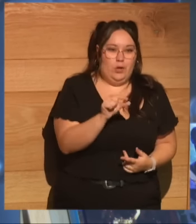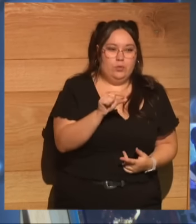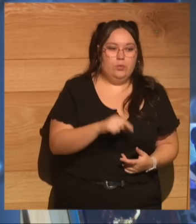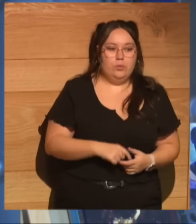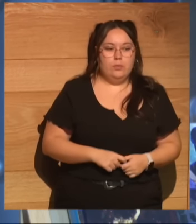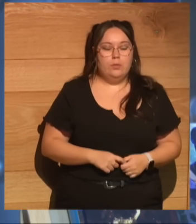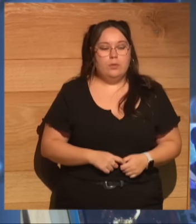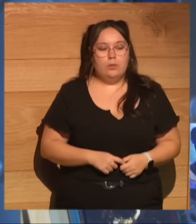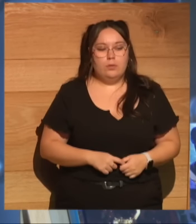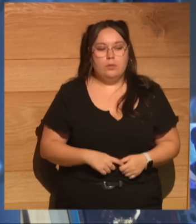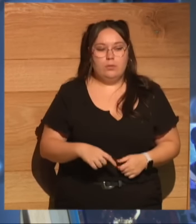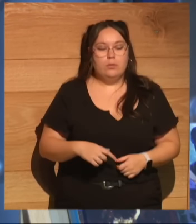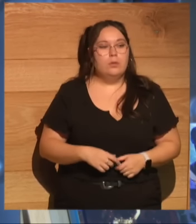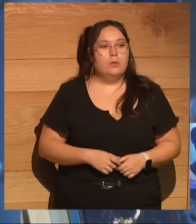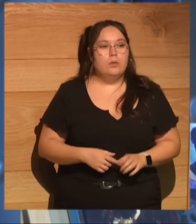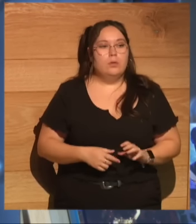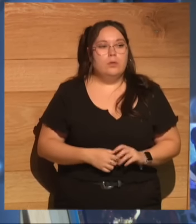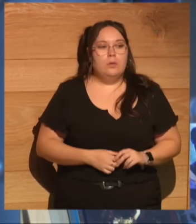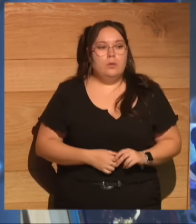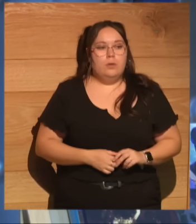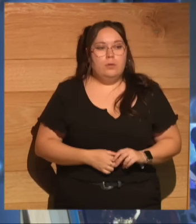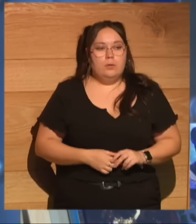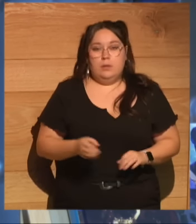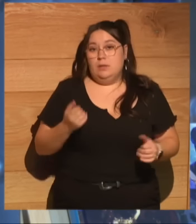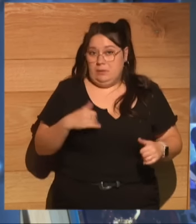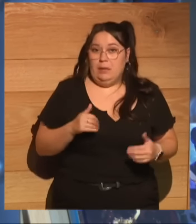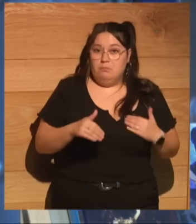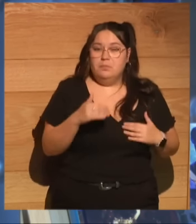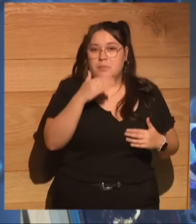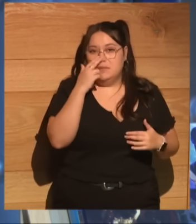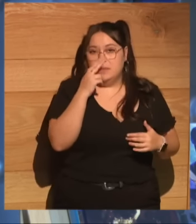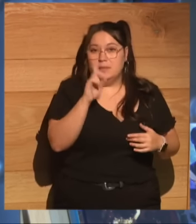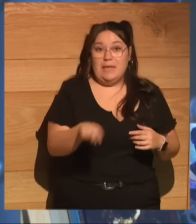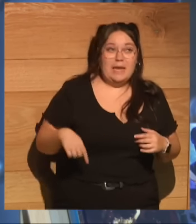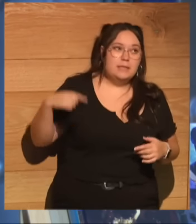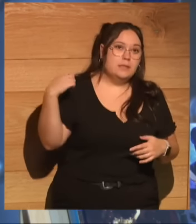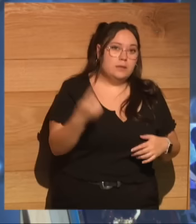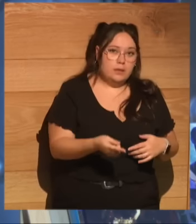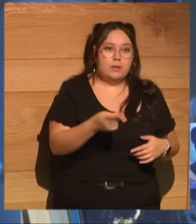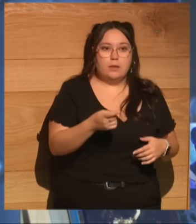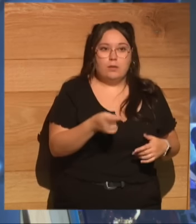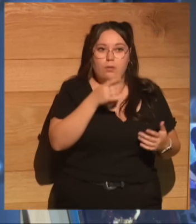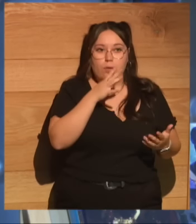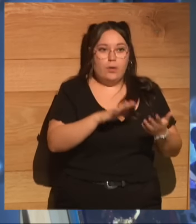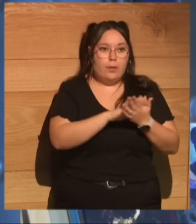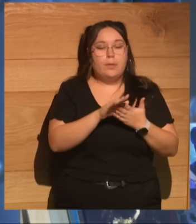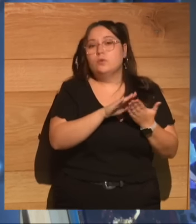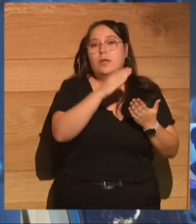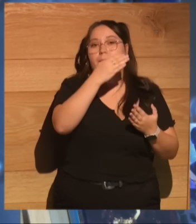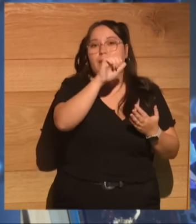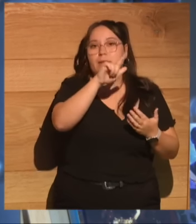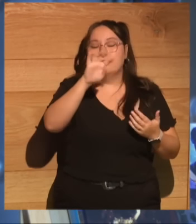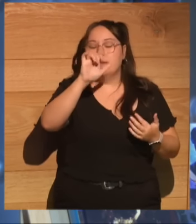banda sonora, pero que ya es muy desacomplejada y que ya es muy interesante. Y en la siguiente, cuando ahora lleguemos a Beetlejuice,